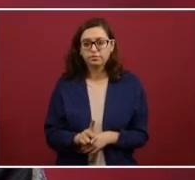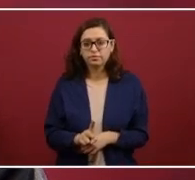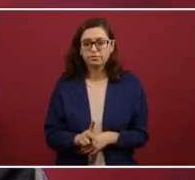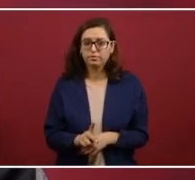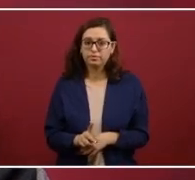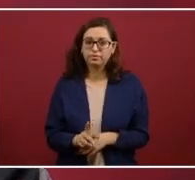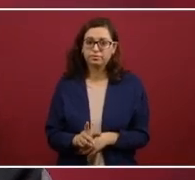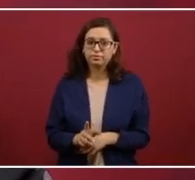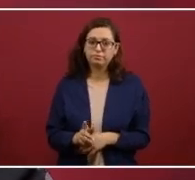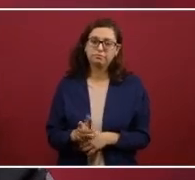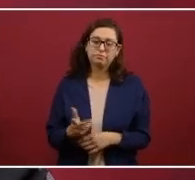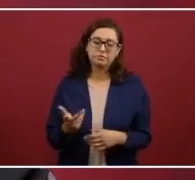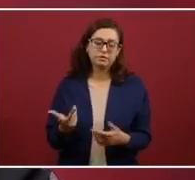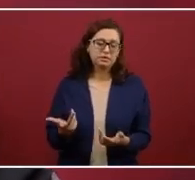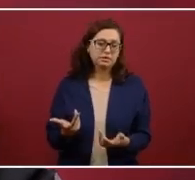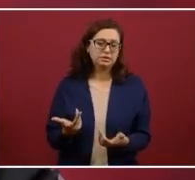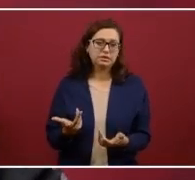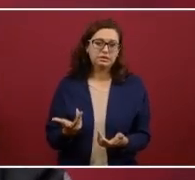habitantes